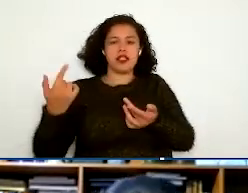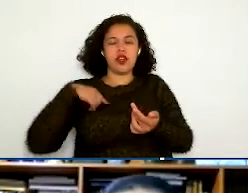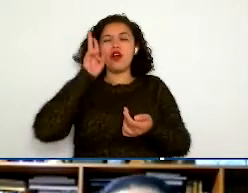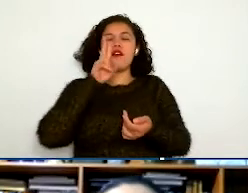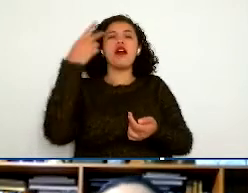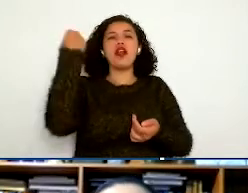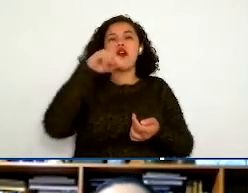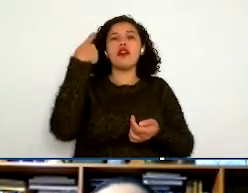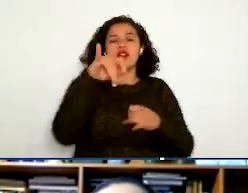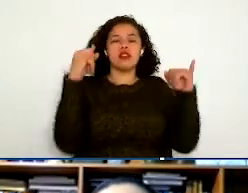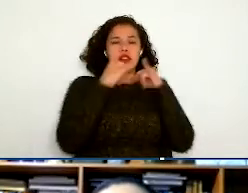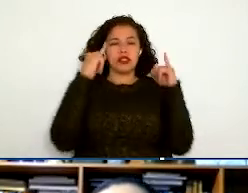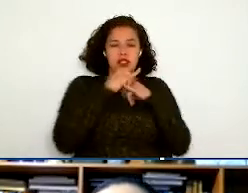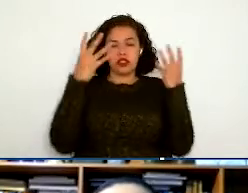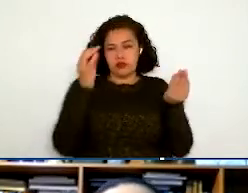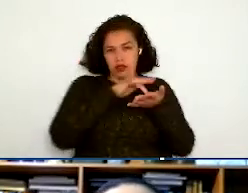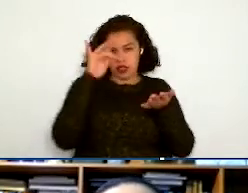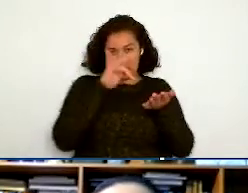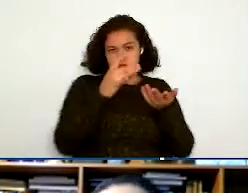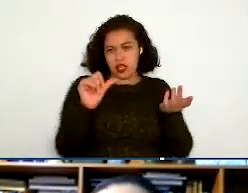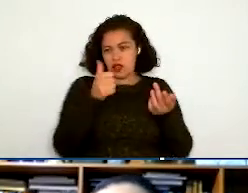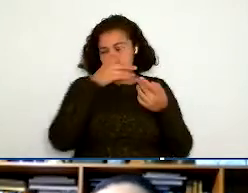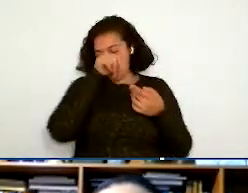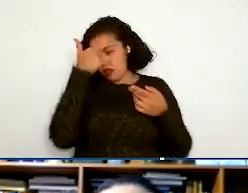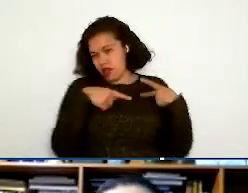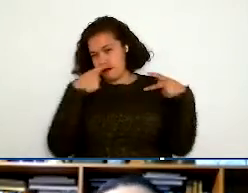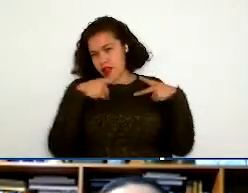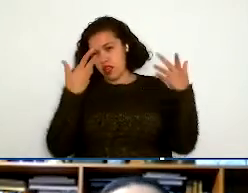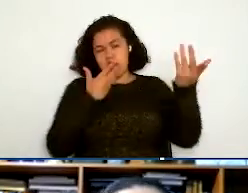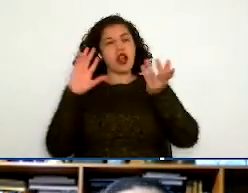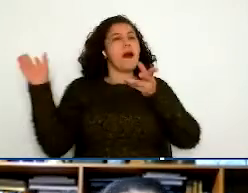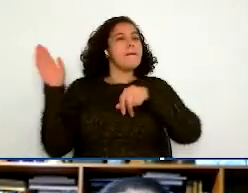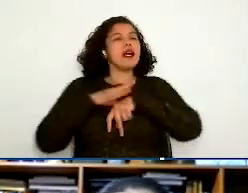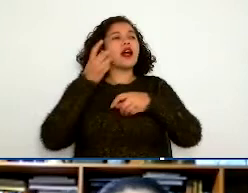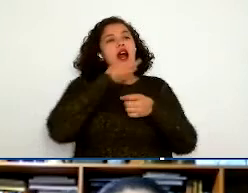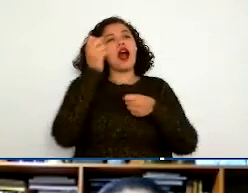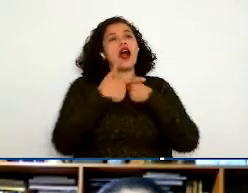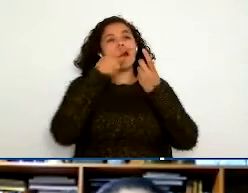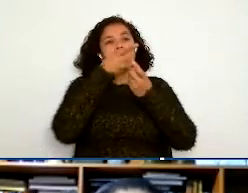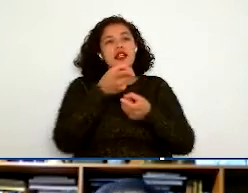de la institución. Muchas gracias. No sé si alguien más quiera complementar, quiera...